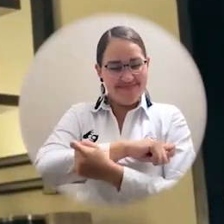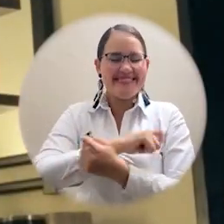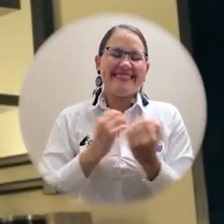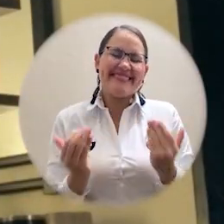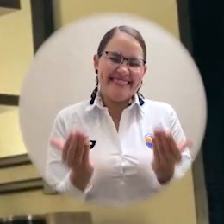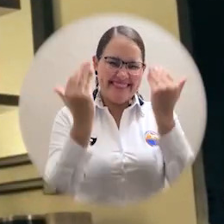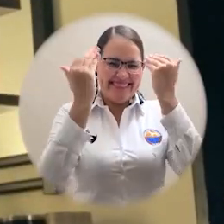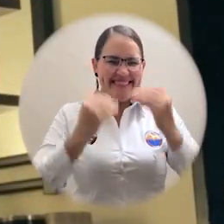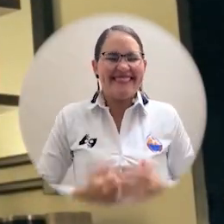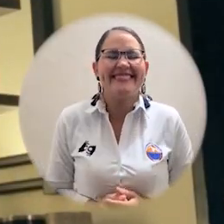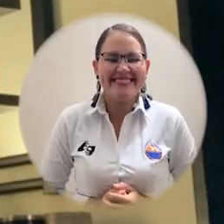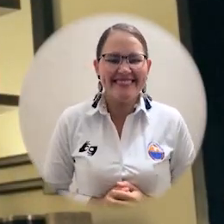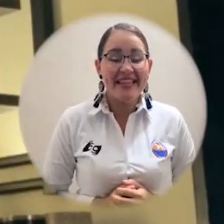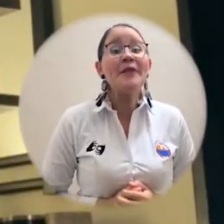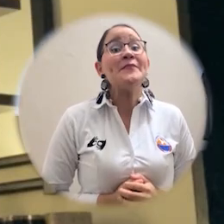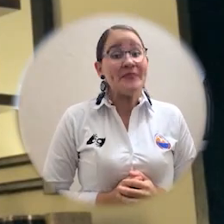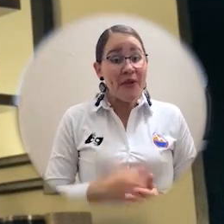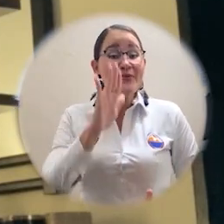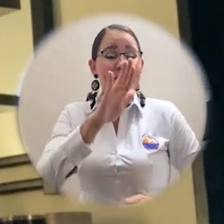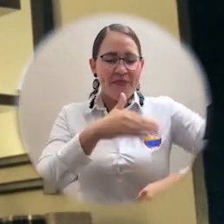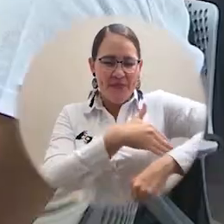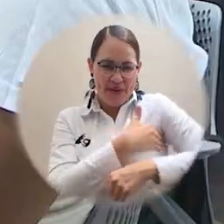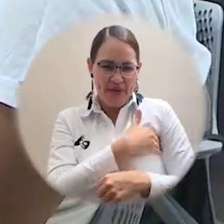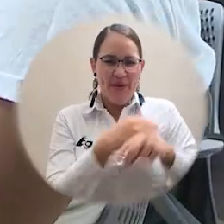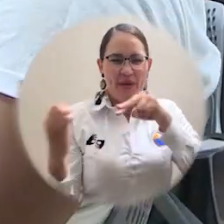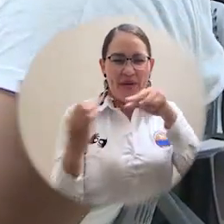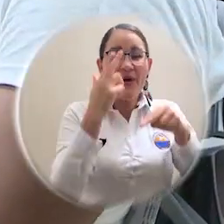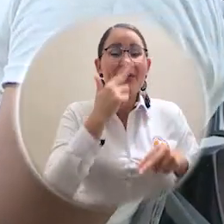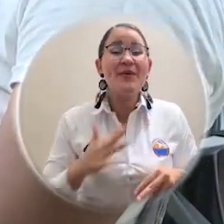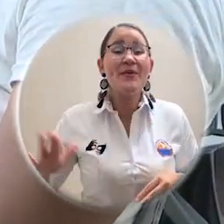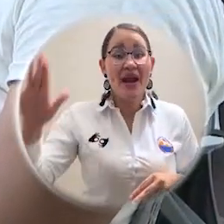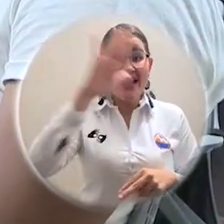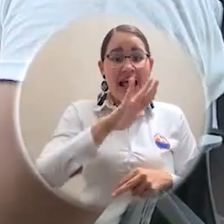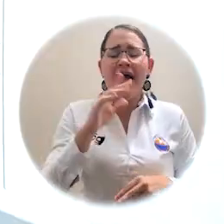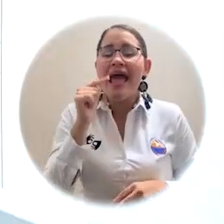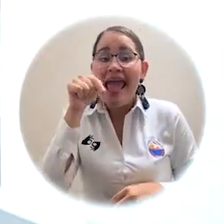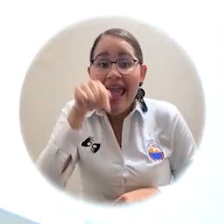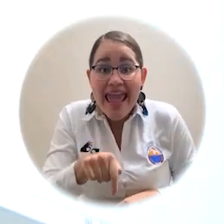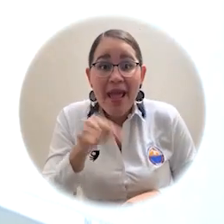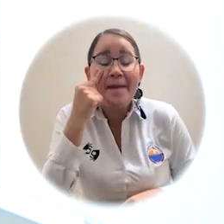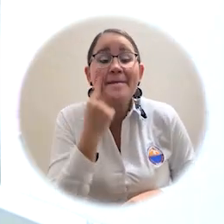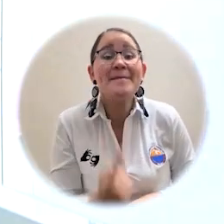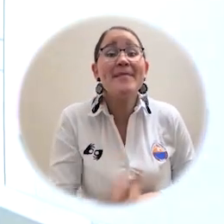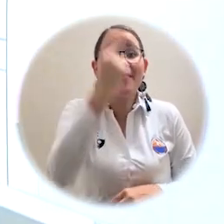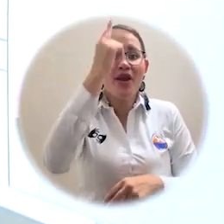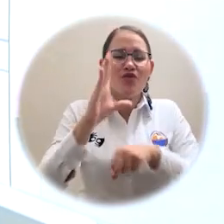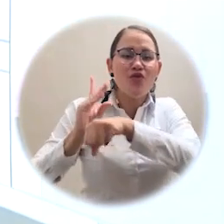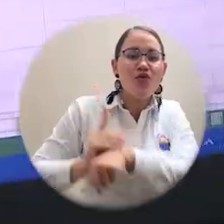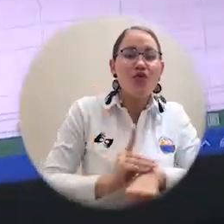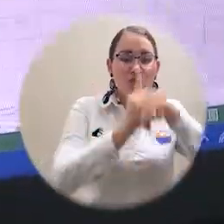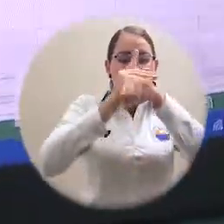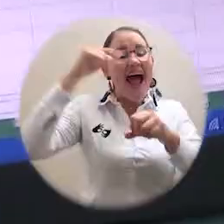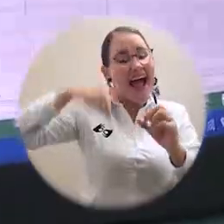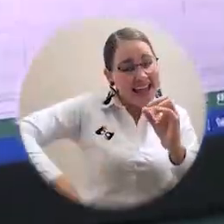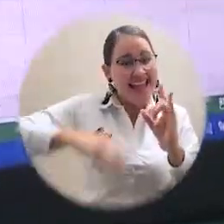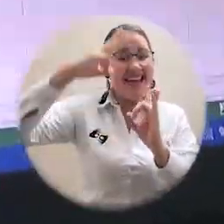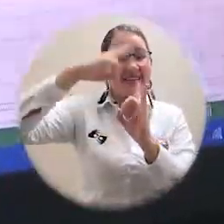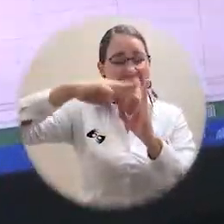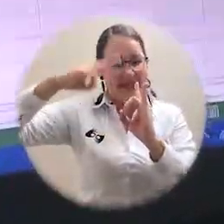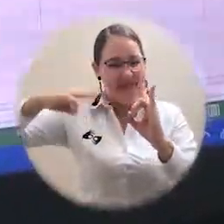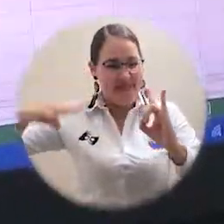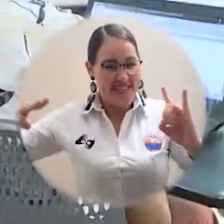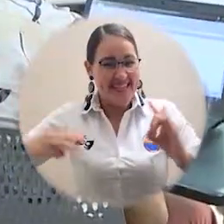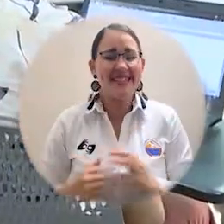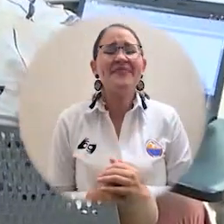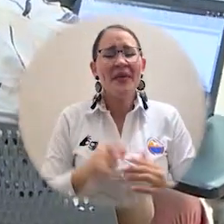cambio desde diferentes áreas y disciplinas. Con la aprobación del Ministerio de Educación Nacional, este, que es el primer programa